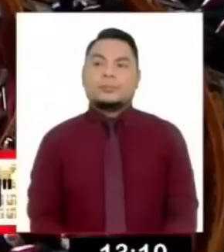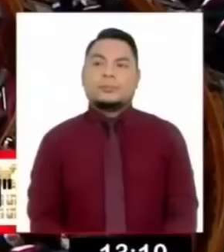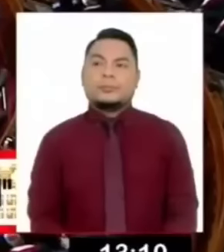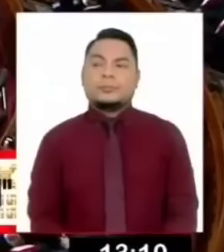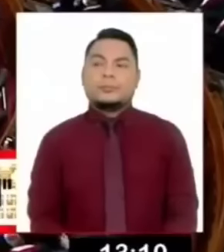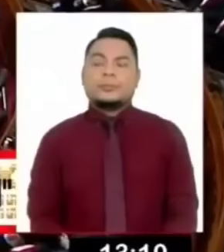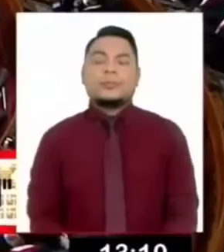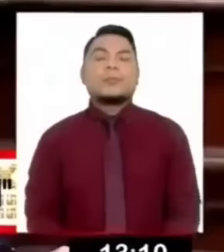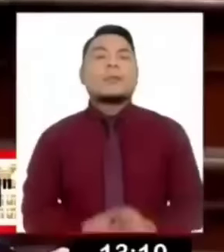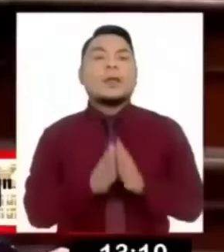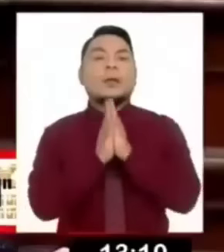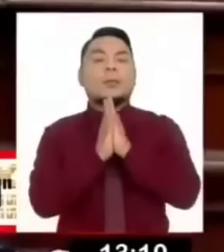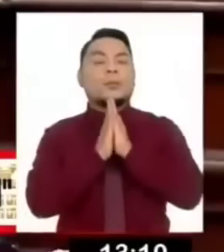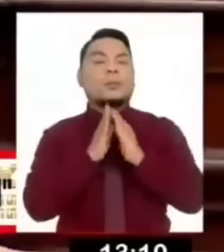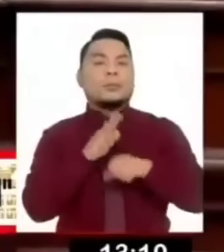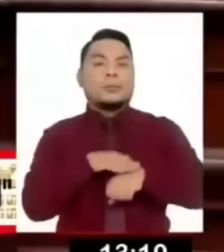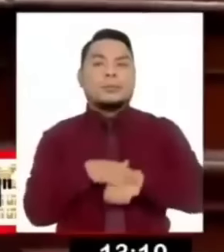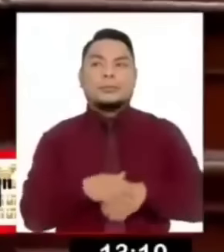Por favor,